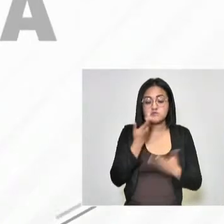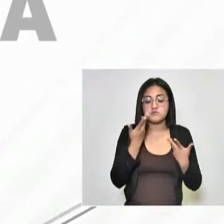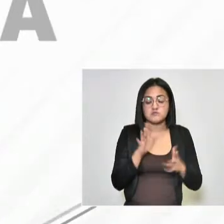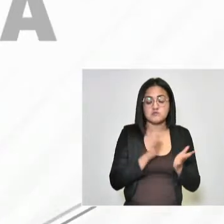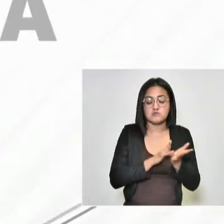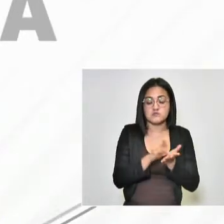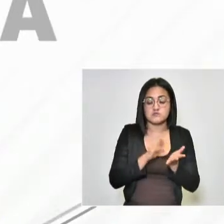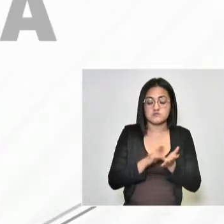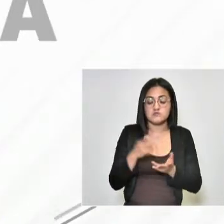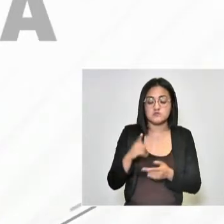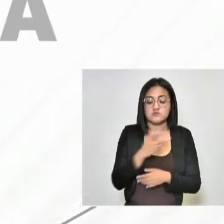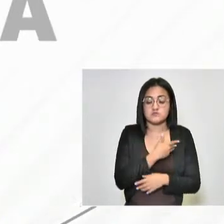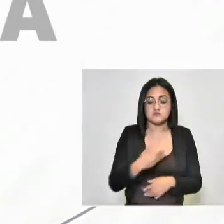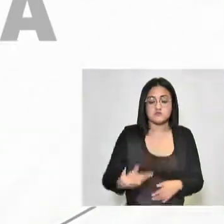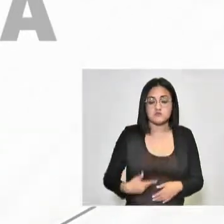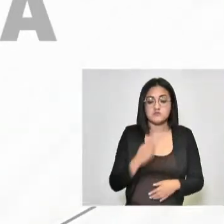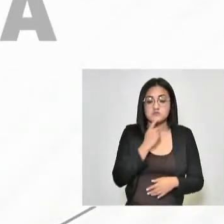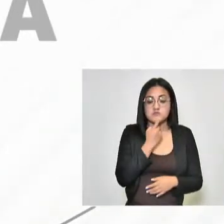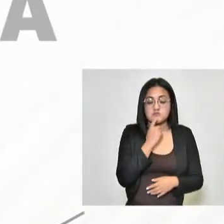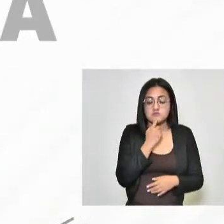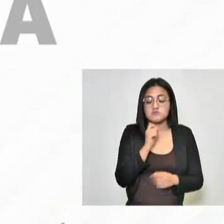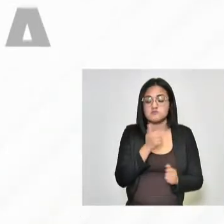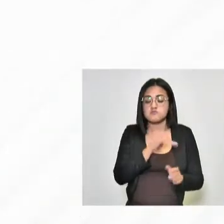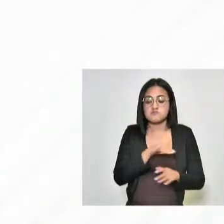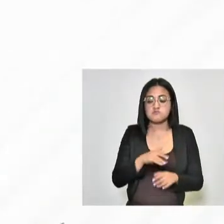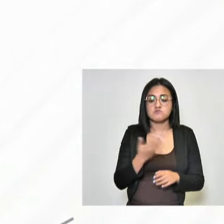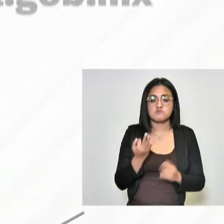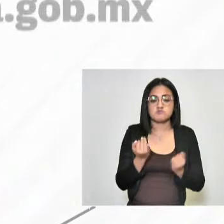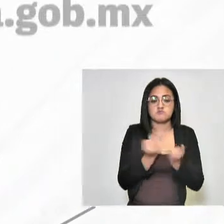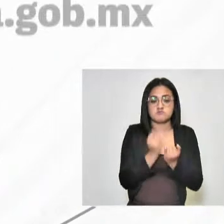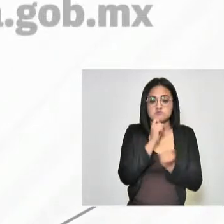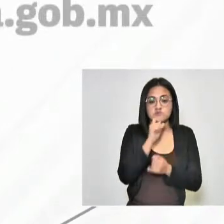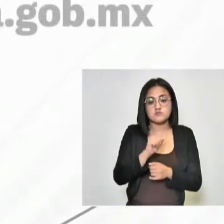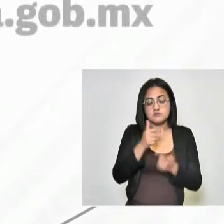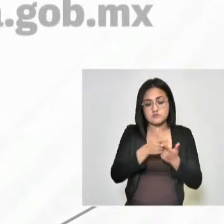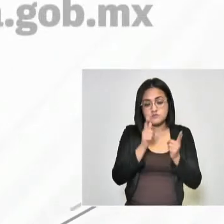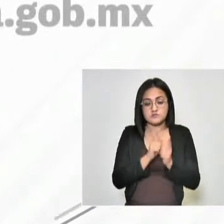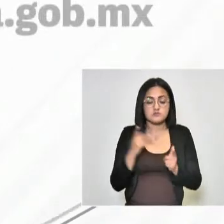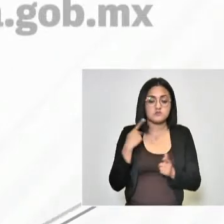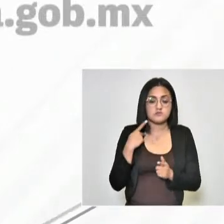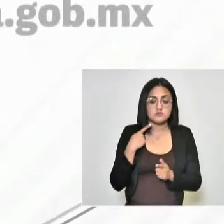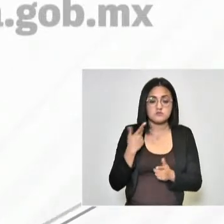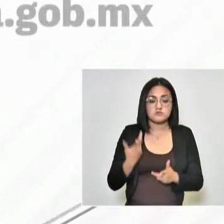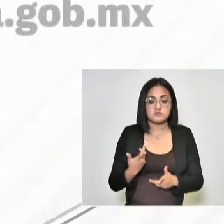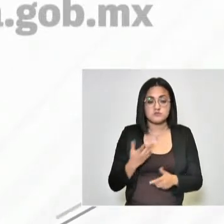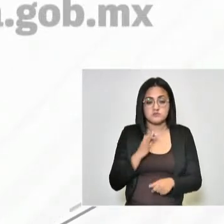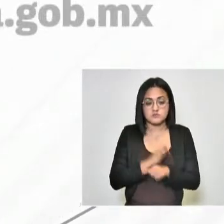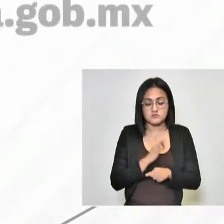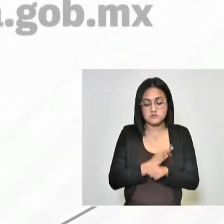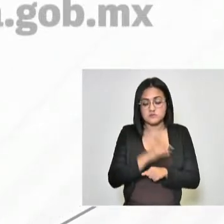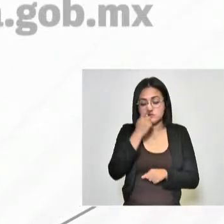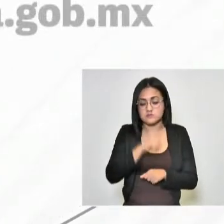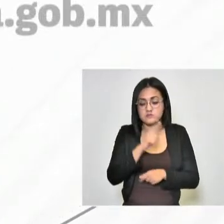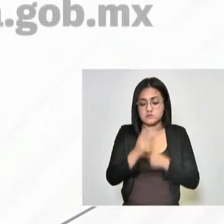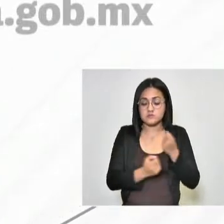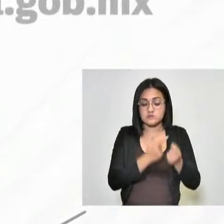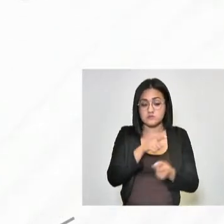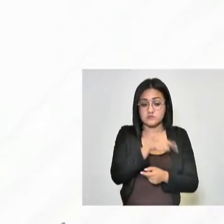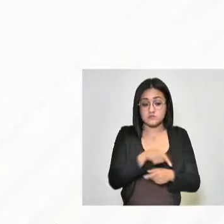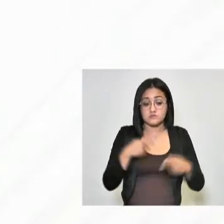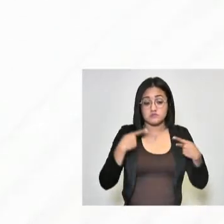apoyando al presidente López Obrador y por otra parte trabajando para otros partidos políticos, y ahora mande a uno de